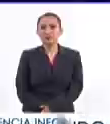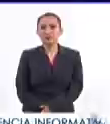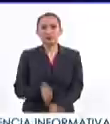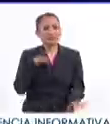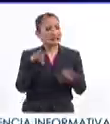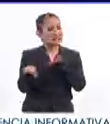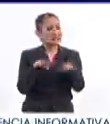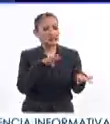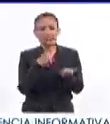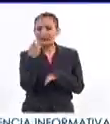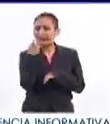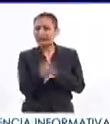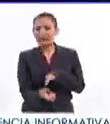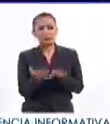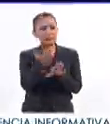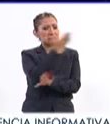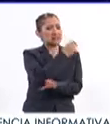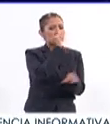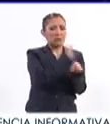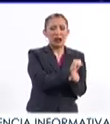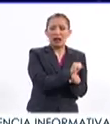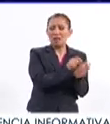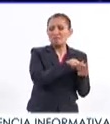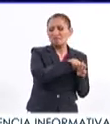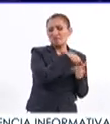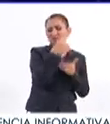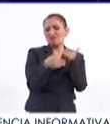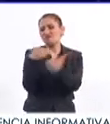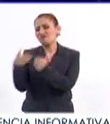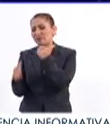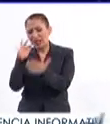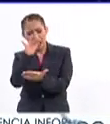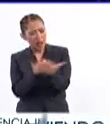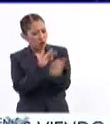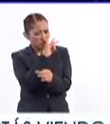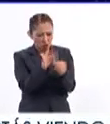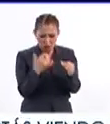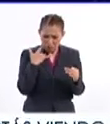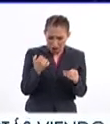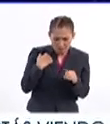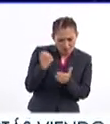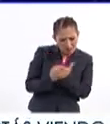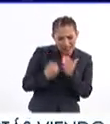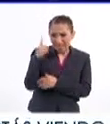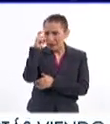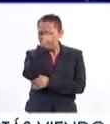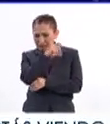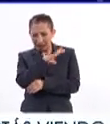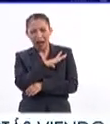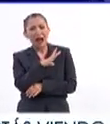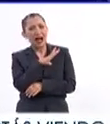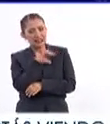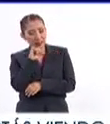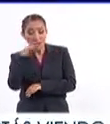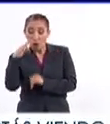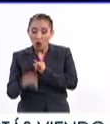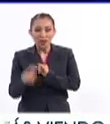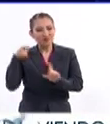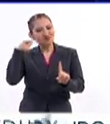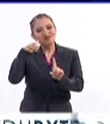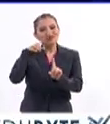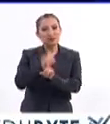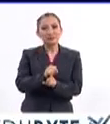Estuvimos trabajando para esto desde semana 0, le dimos a todo lo que pudimos, hubo muchas dificultades, pero al final se